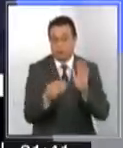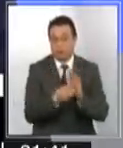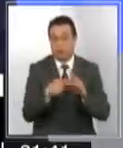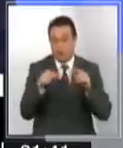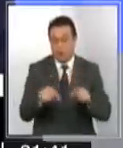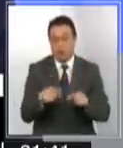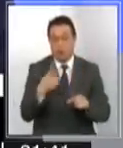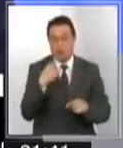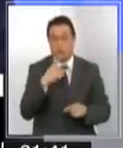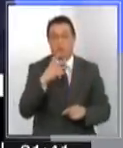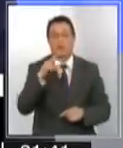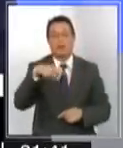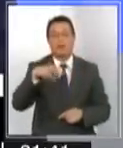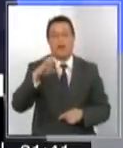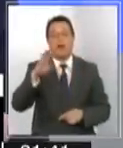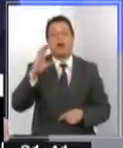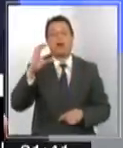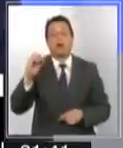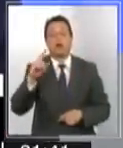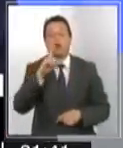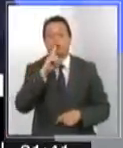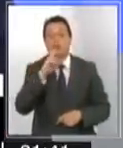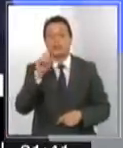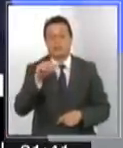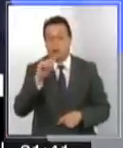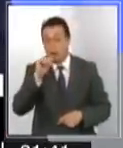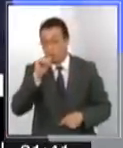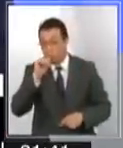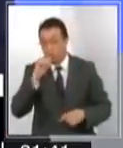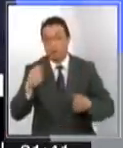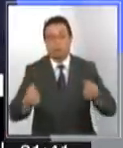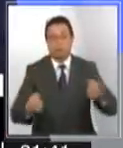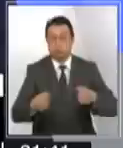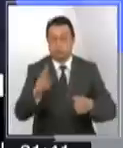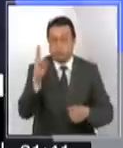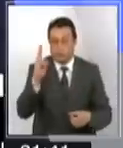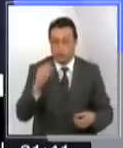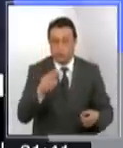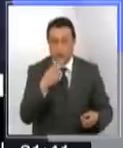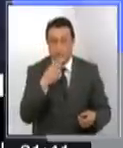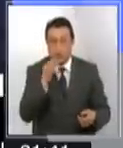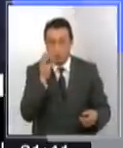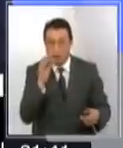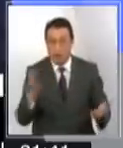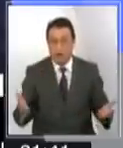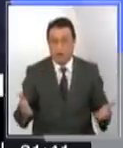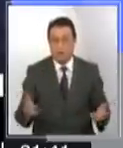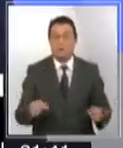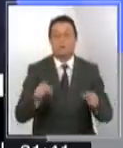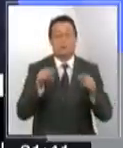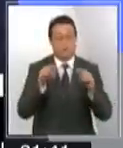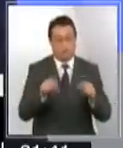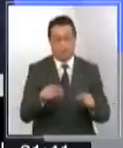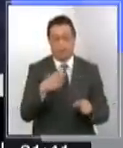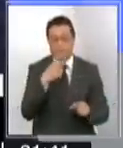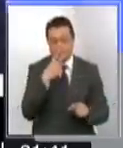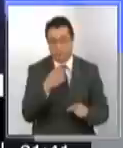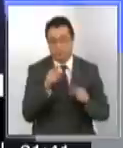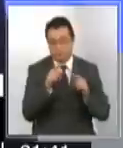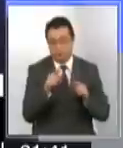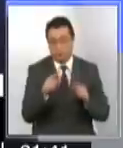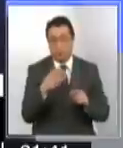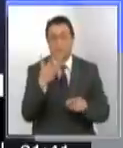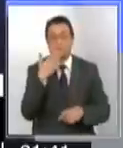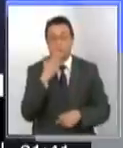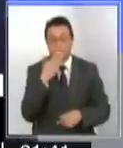el uso del narcotest para regular el tema de la conducción. Entonces, si fijas Toledo, si es que los expertos